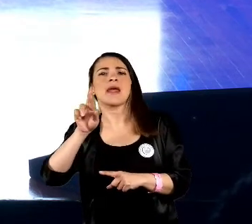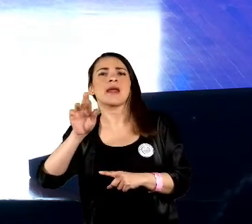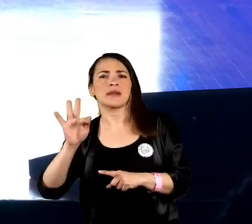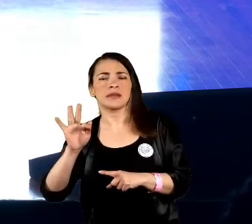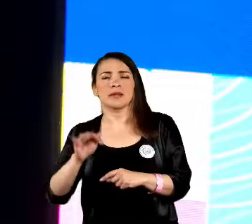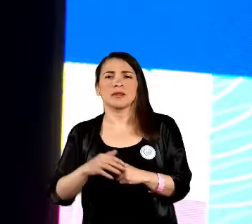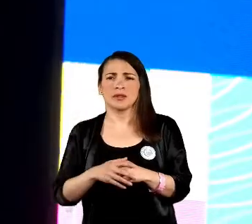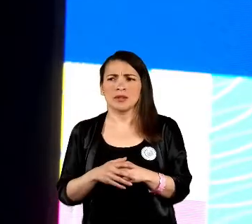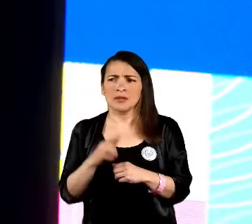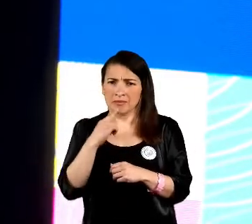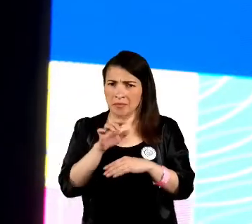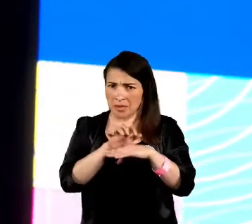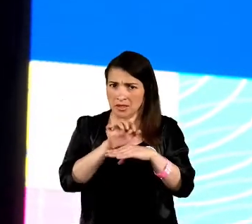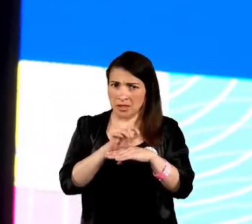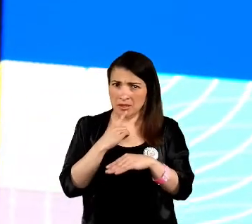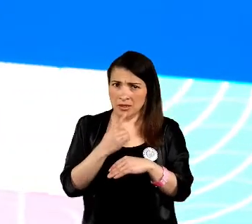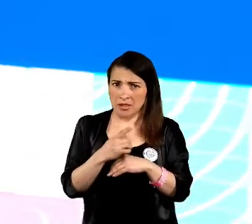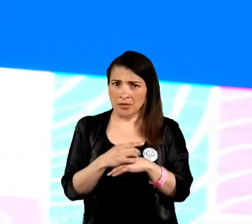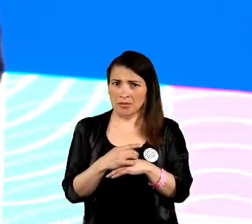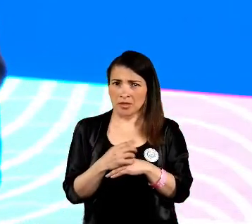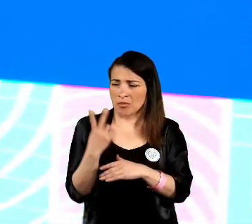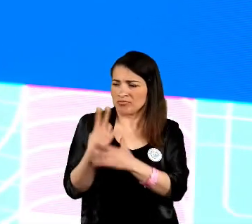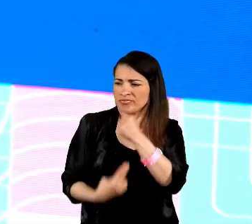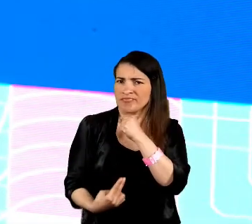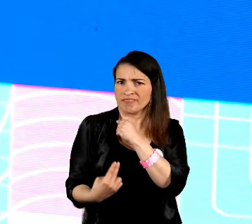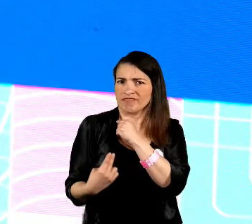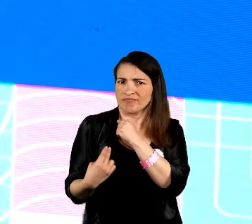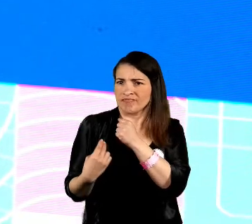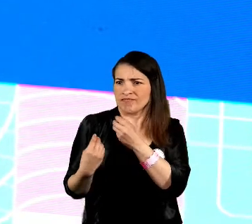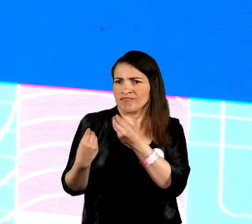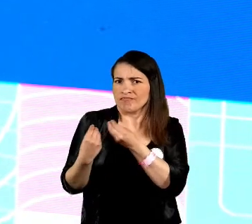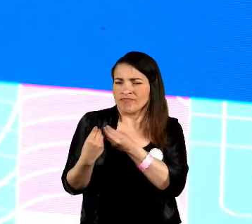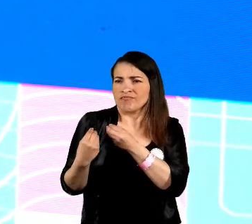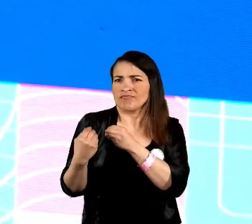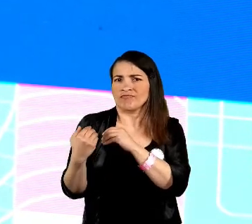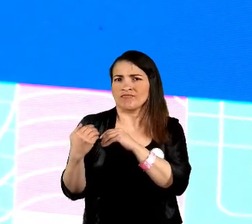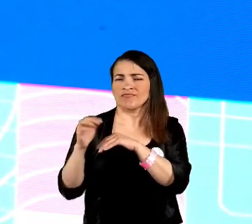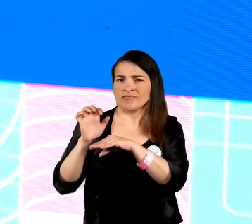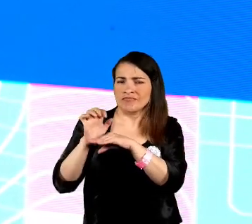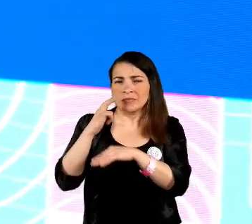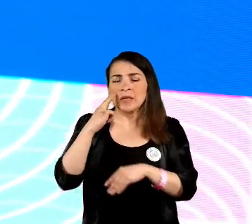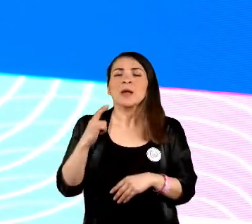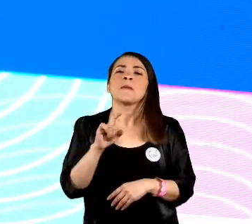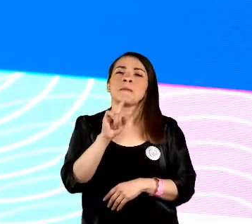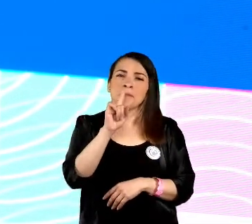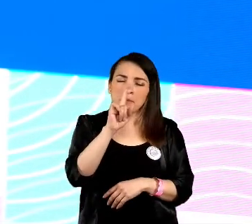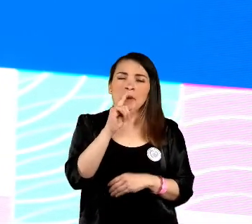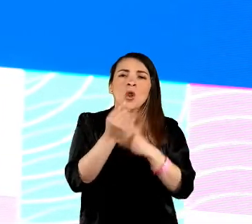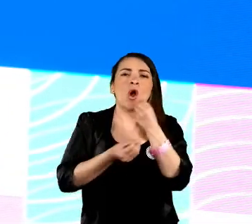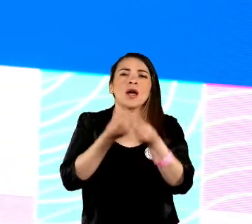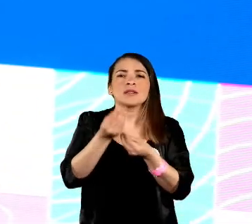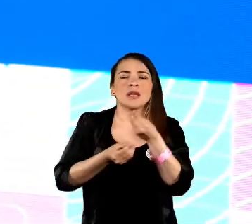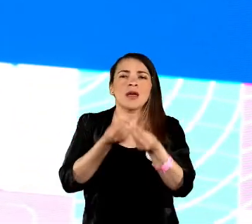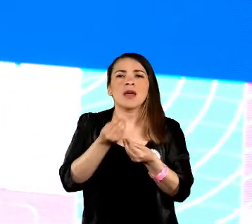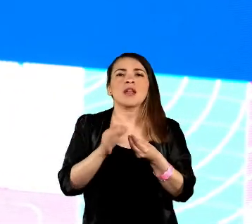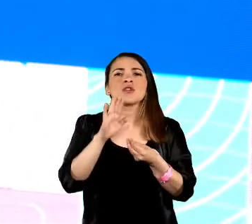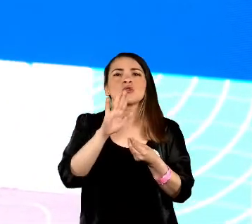Sí primero hacer tener un portfolio armado